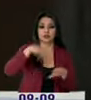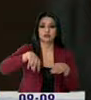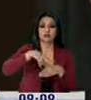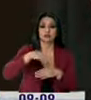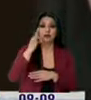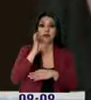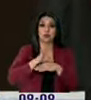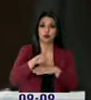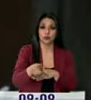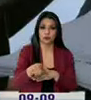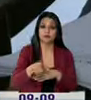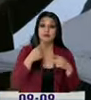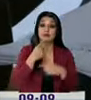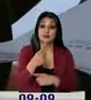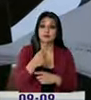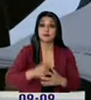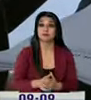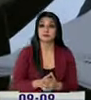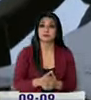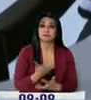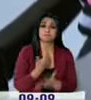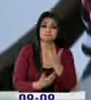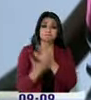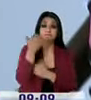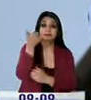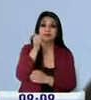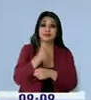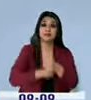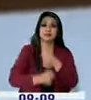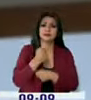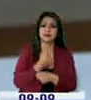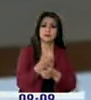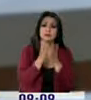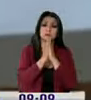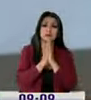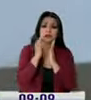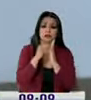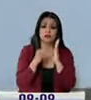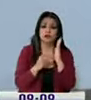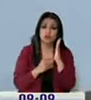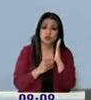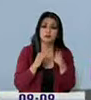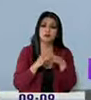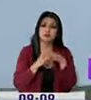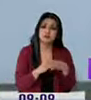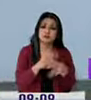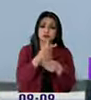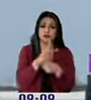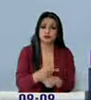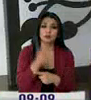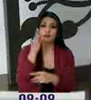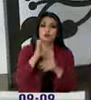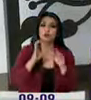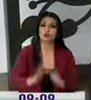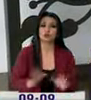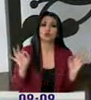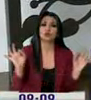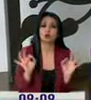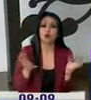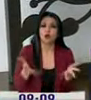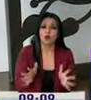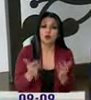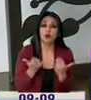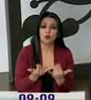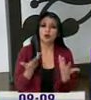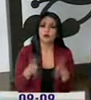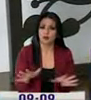Mujeres del Ecuador, pues asegura que desde hace 10 años se pedía una normativa que respalde y proteja a las ecuatorianas. Sea una